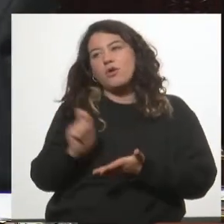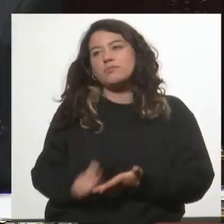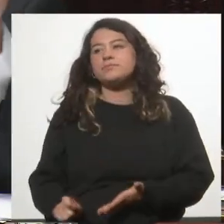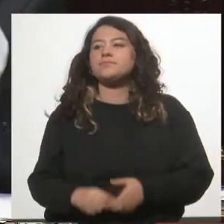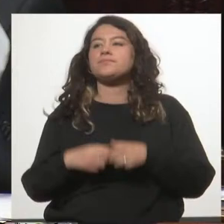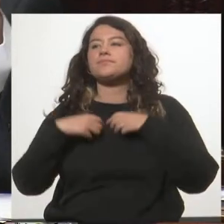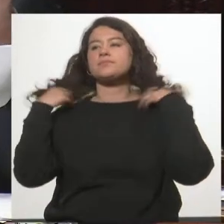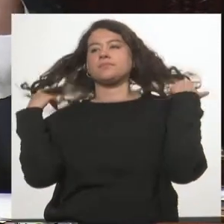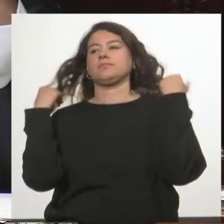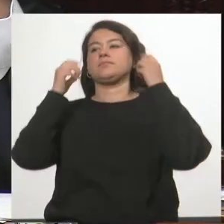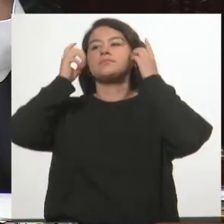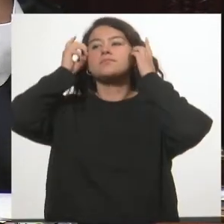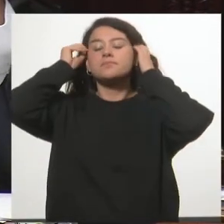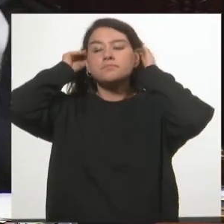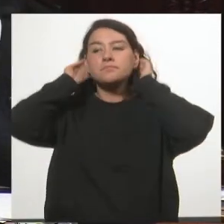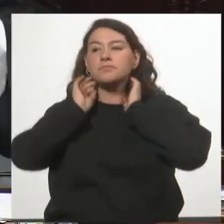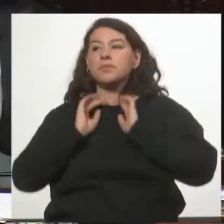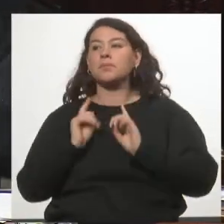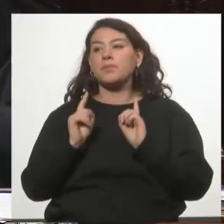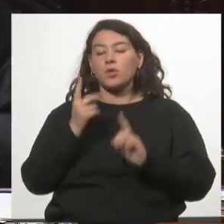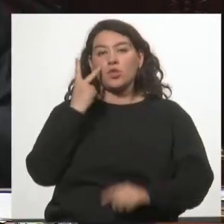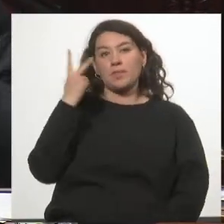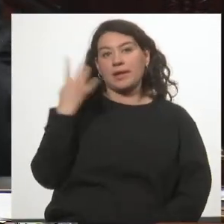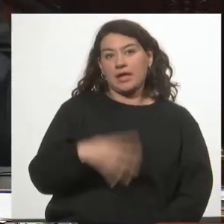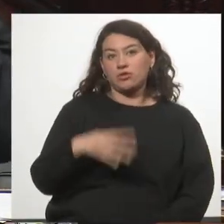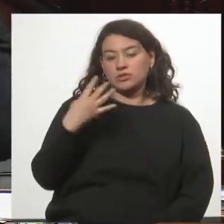expliquemos esto del 2014